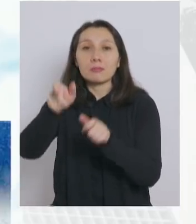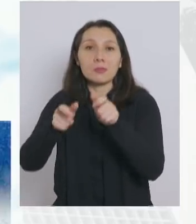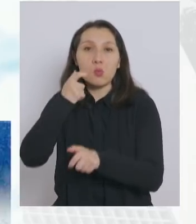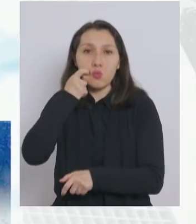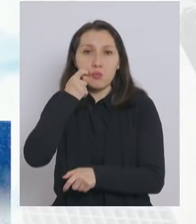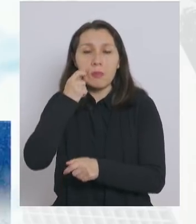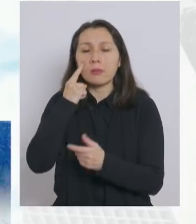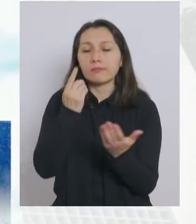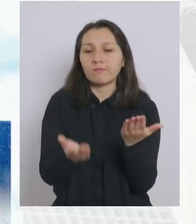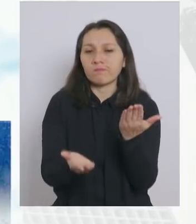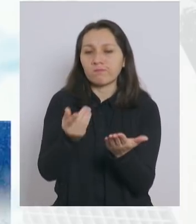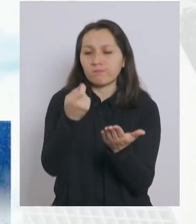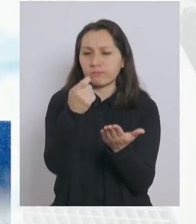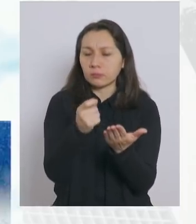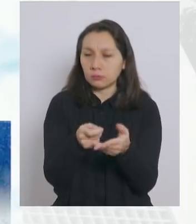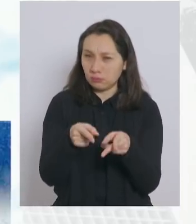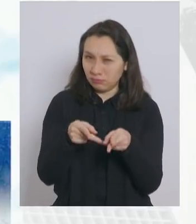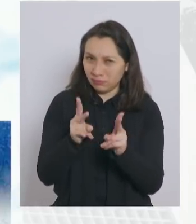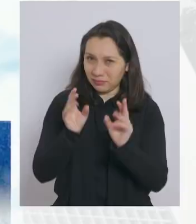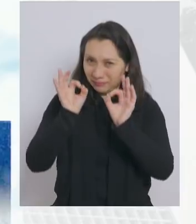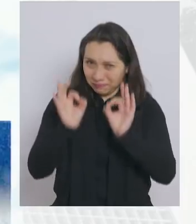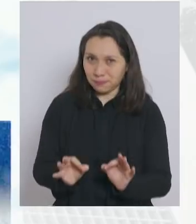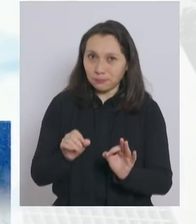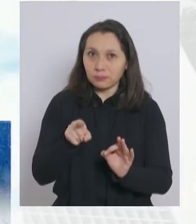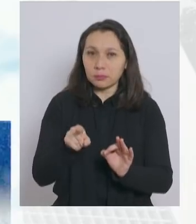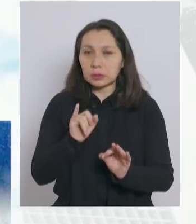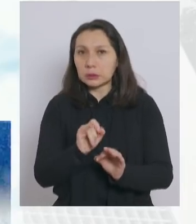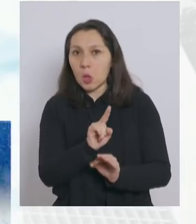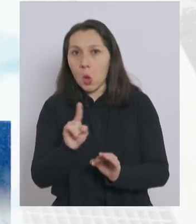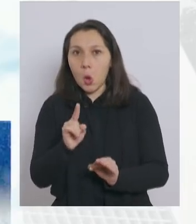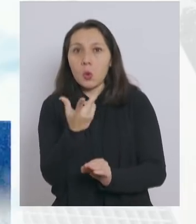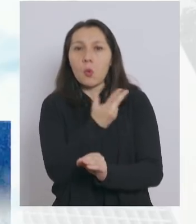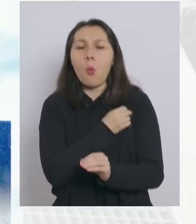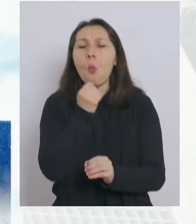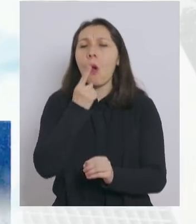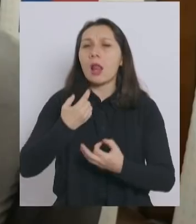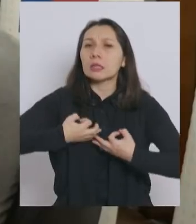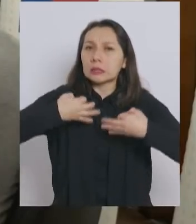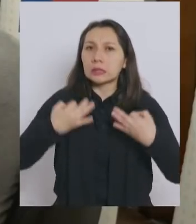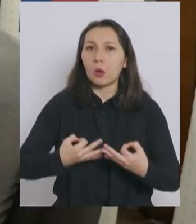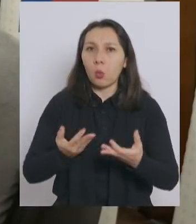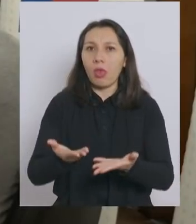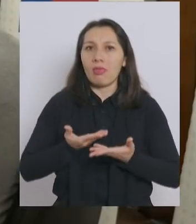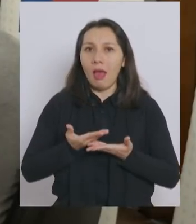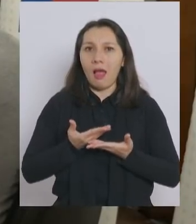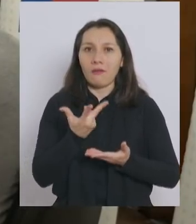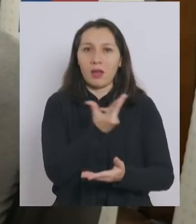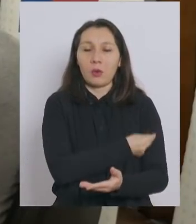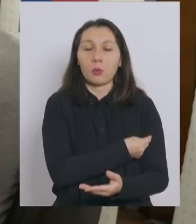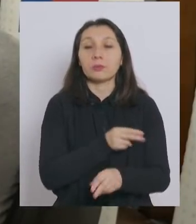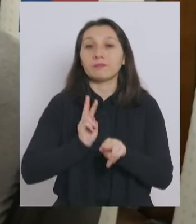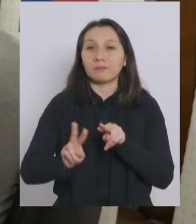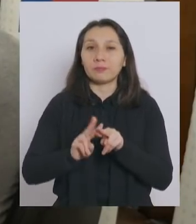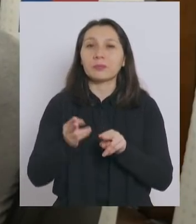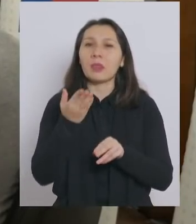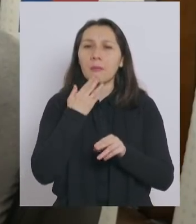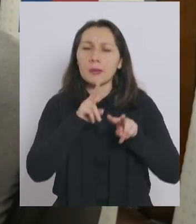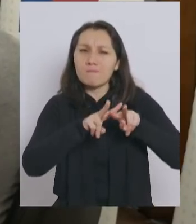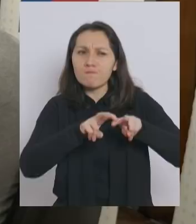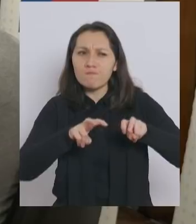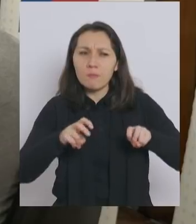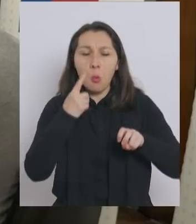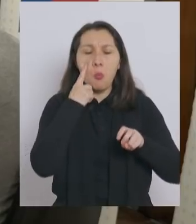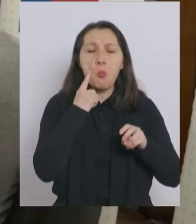para determinar qué tan eficaz es la vacuna y cuál es su perfil de seguridad. Se realiza también análisis de